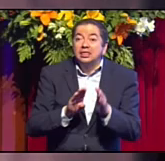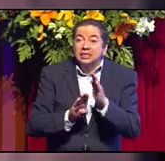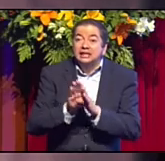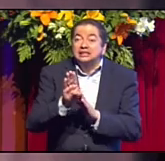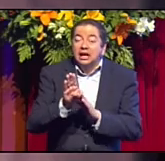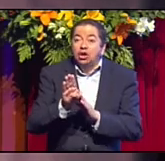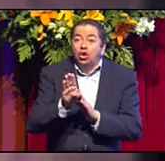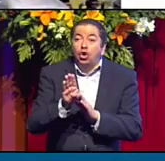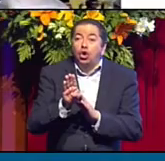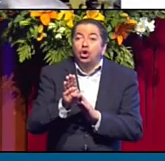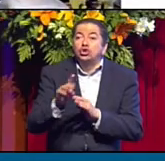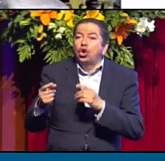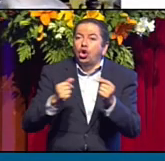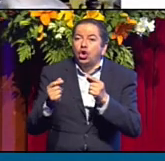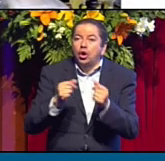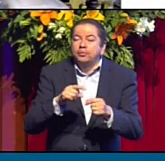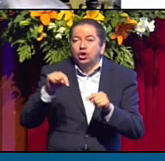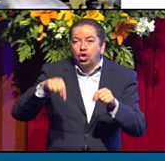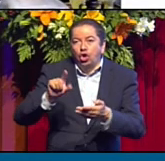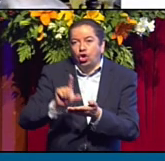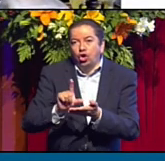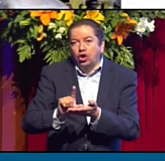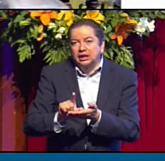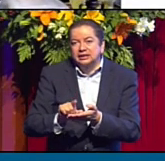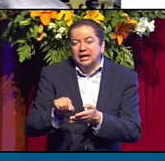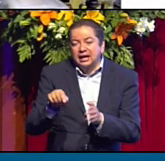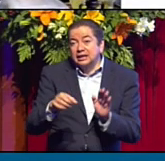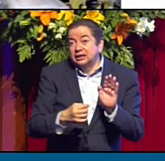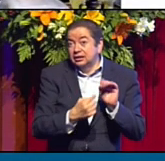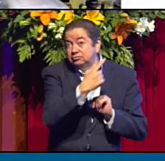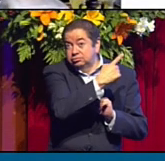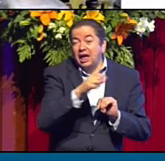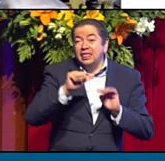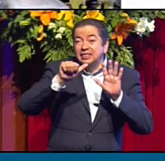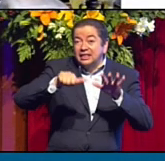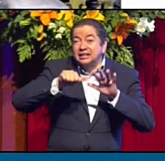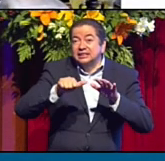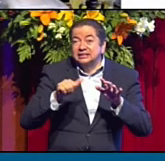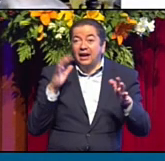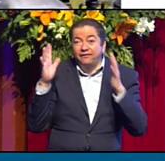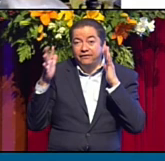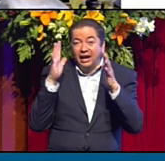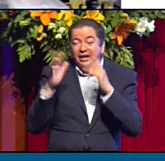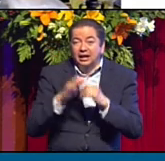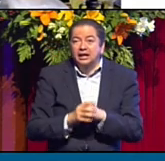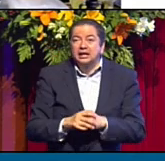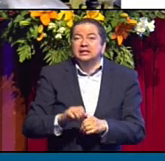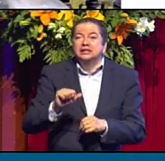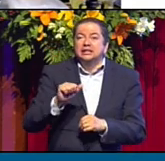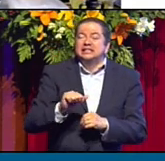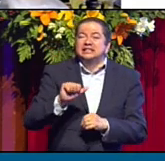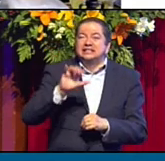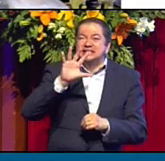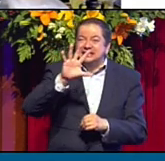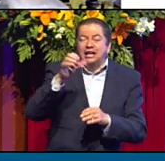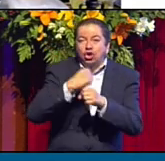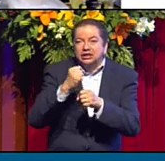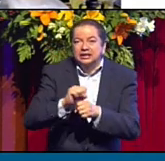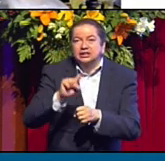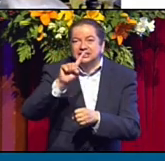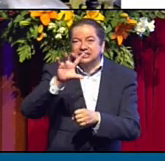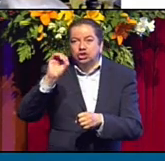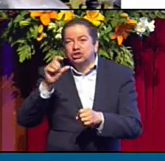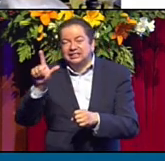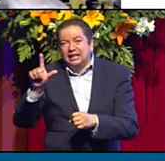económico local. Ahí dice 16 ferias, 375 emprendedores, 5 talleres,